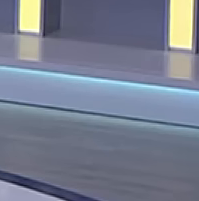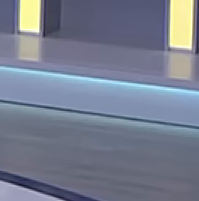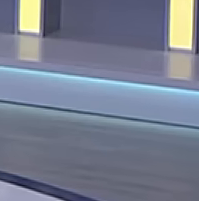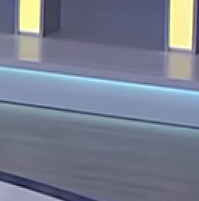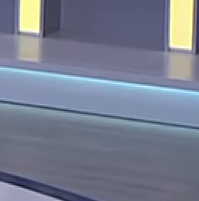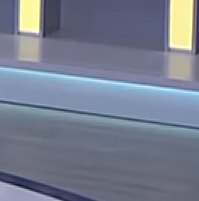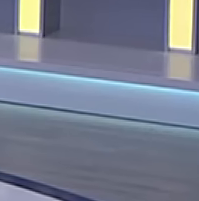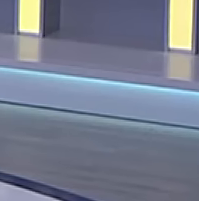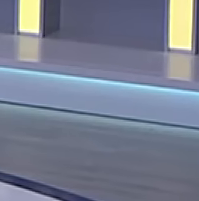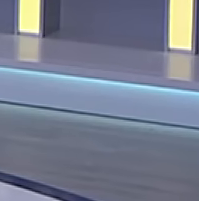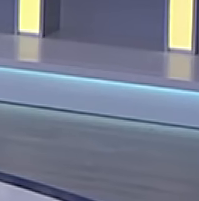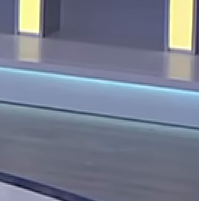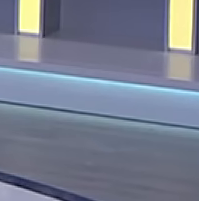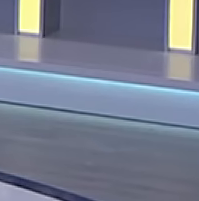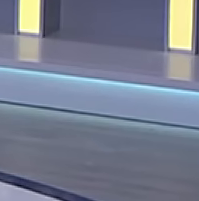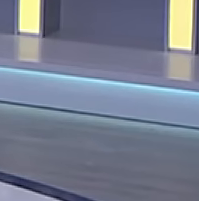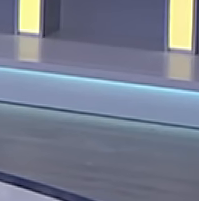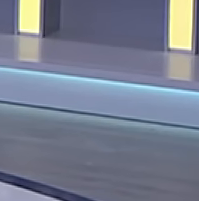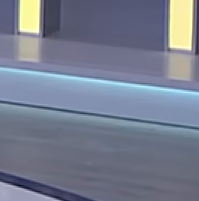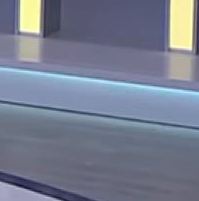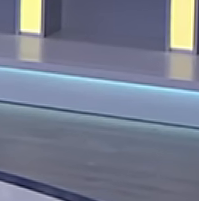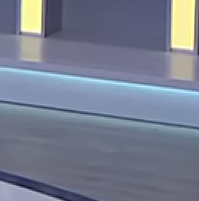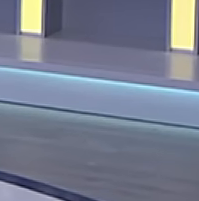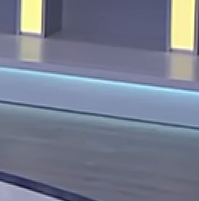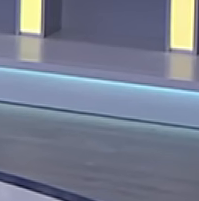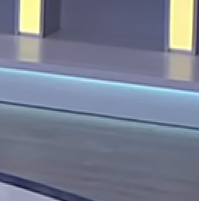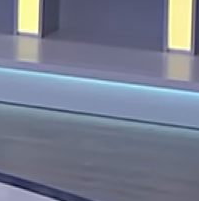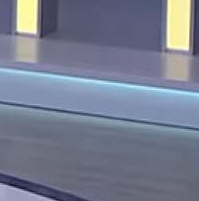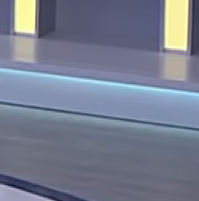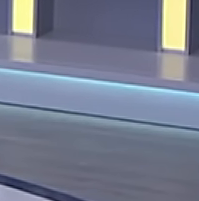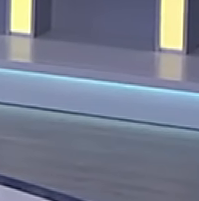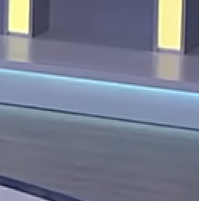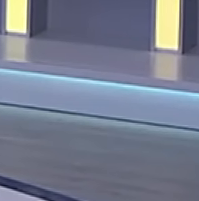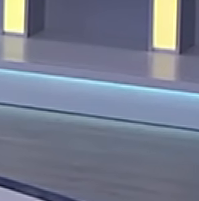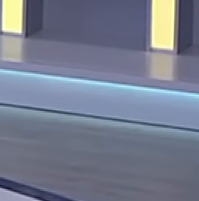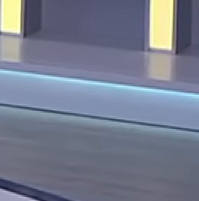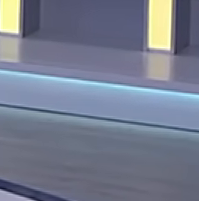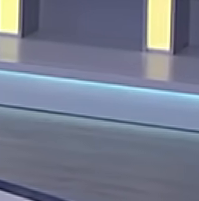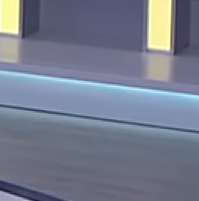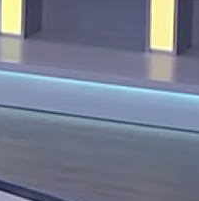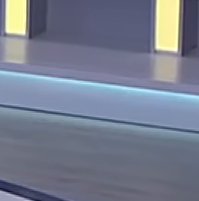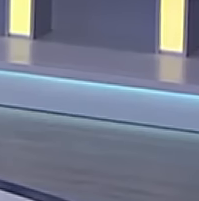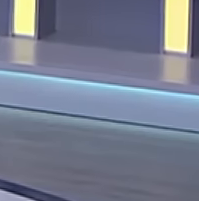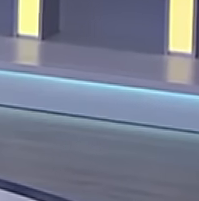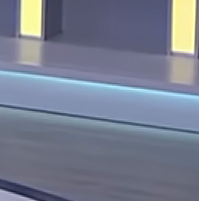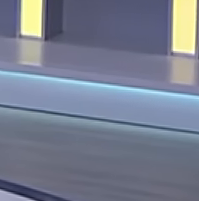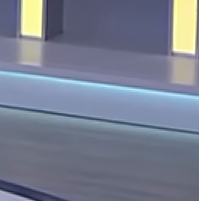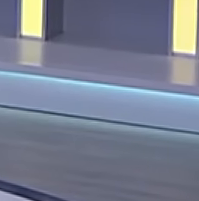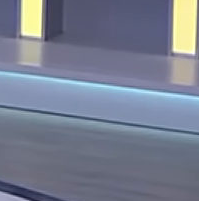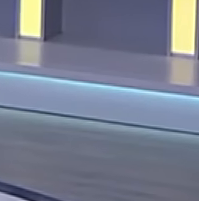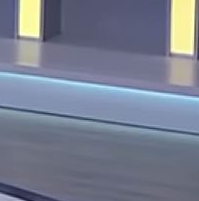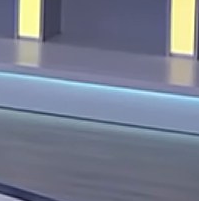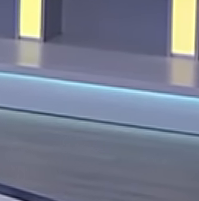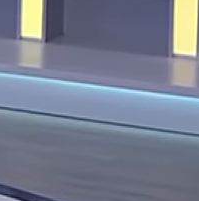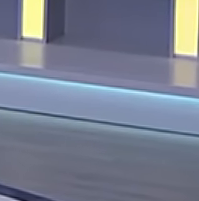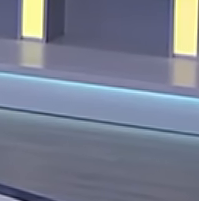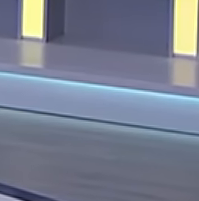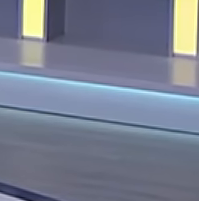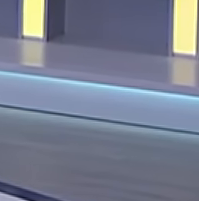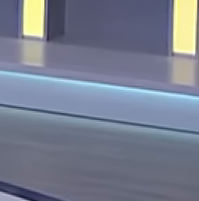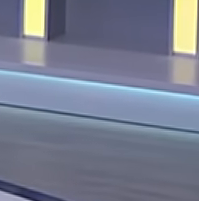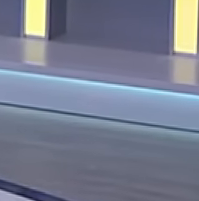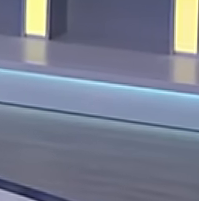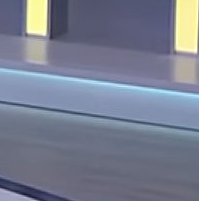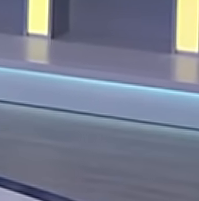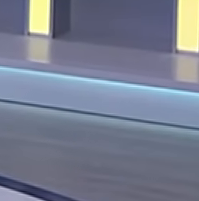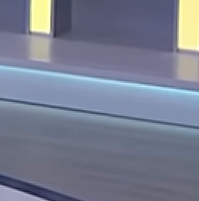porque estamos observando, ha quedado en evidencia cómo los conductores quieren aplicar la ley del sabido. A nuestra comunidad, pues también